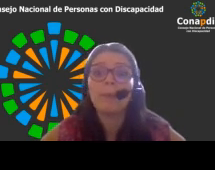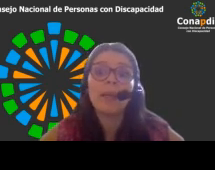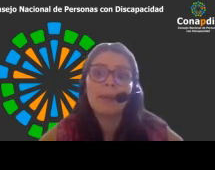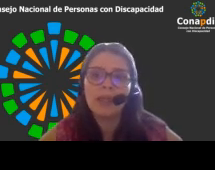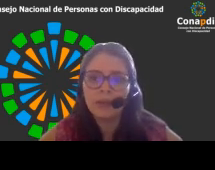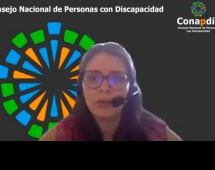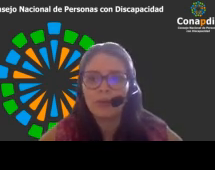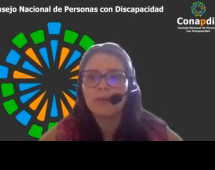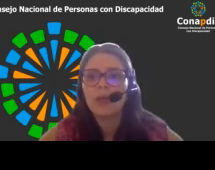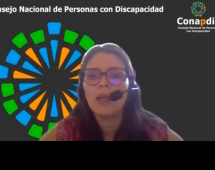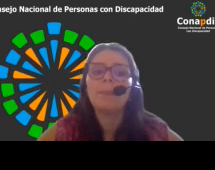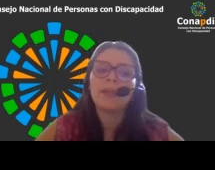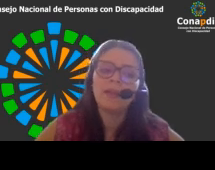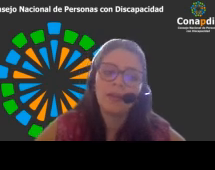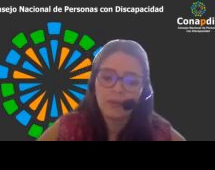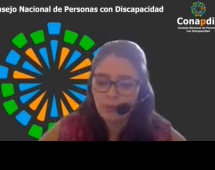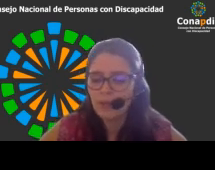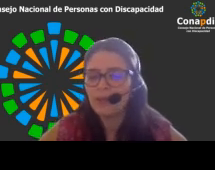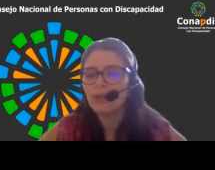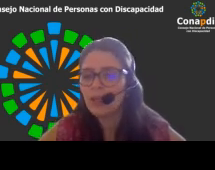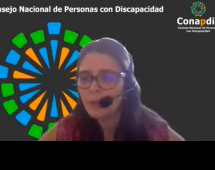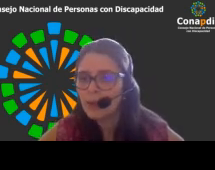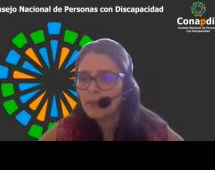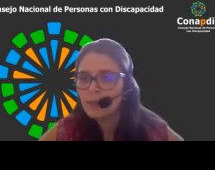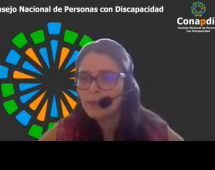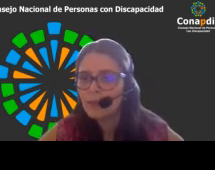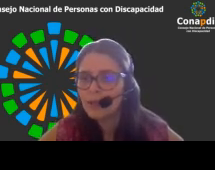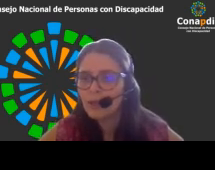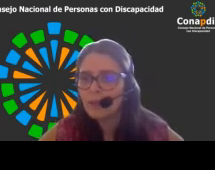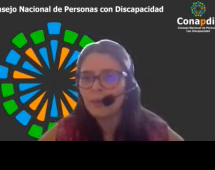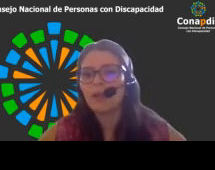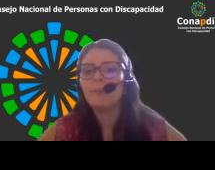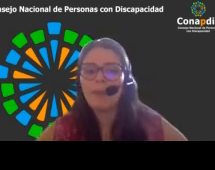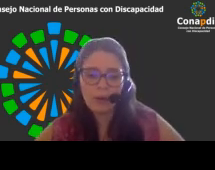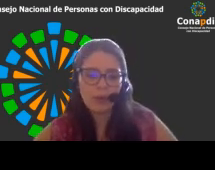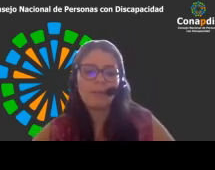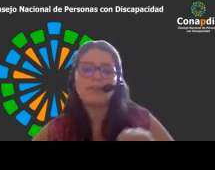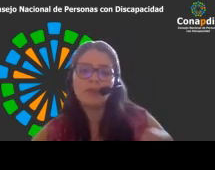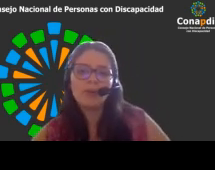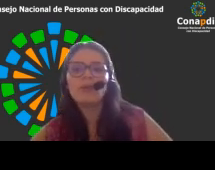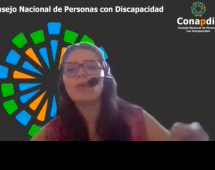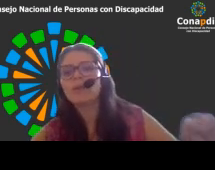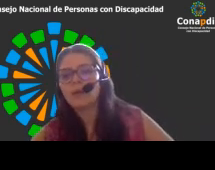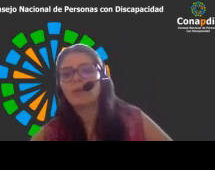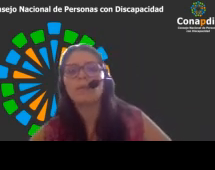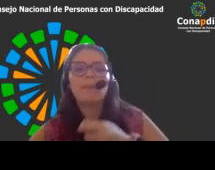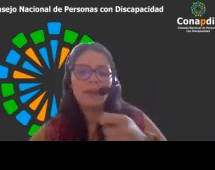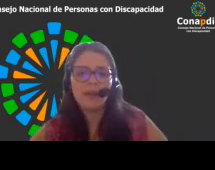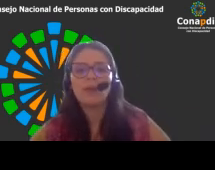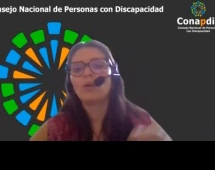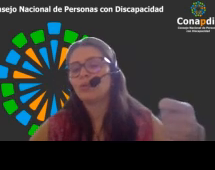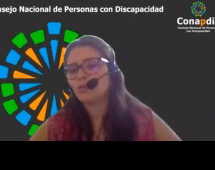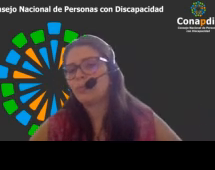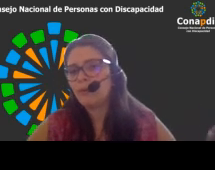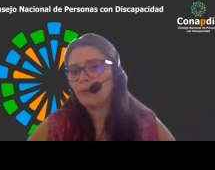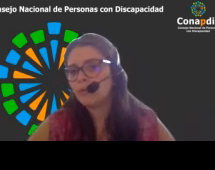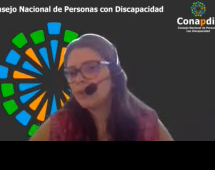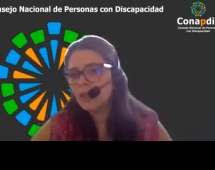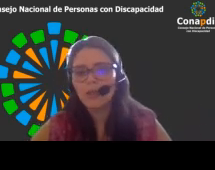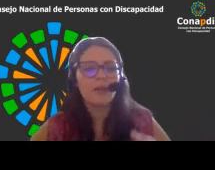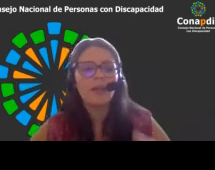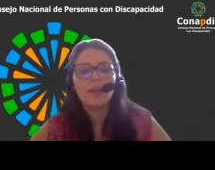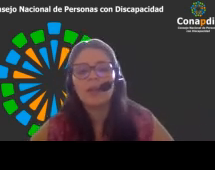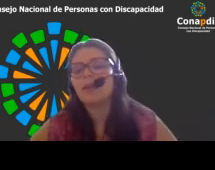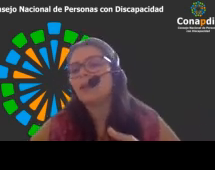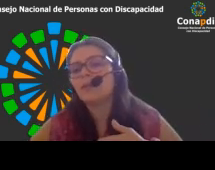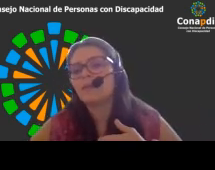camina más lento y para llegar a su lugar de trabajo porque va con el bastón o verdado con su perro